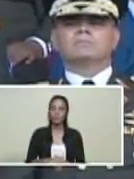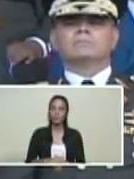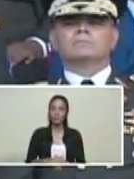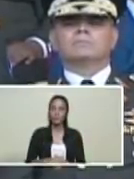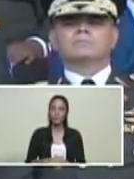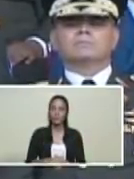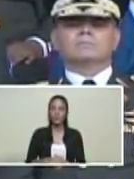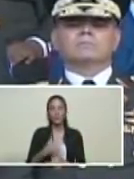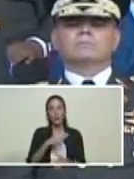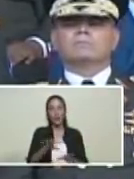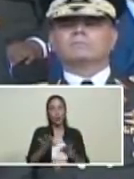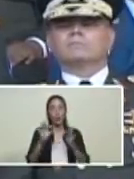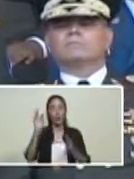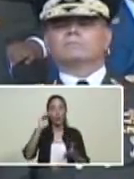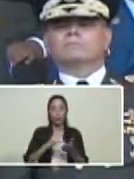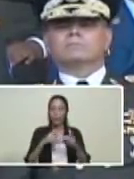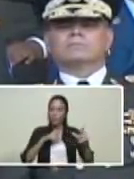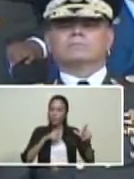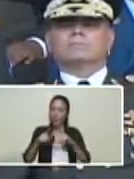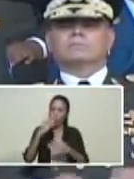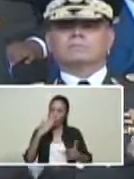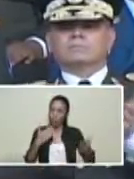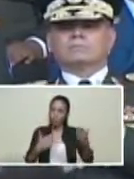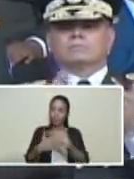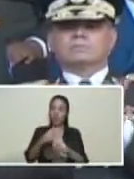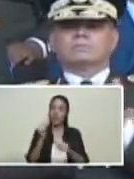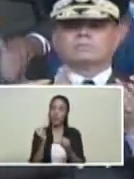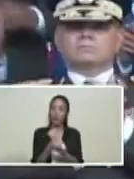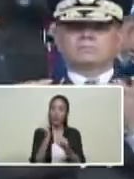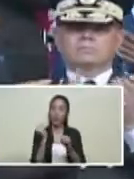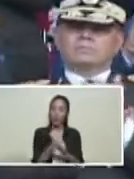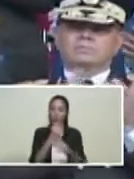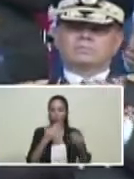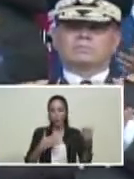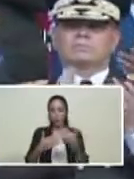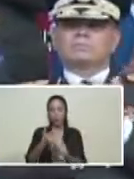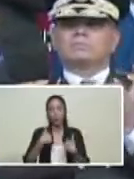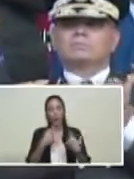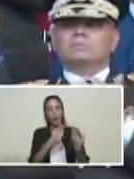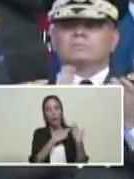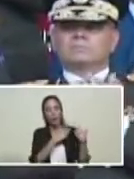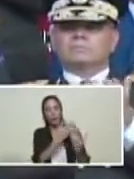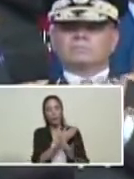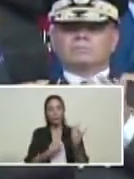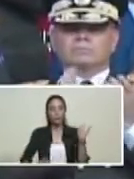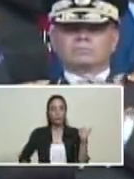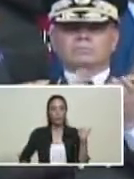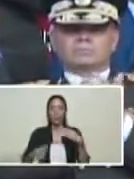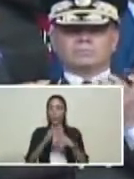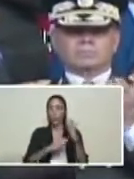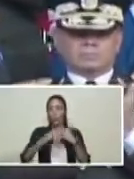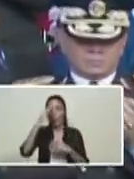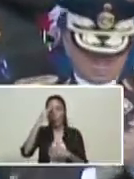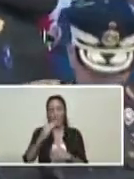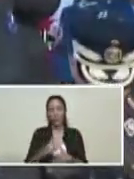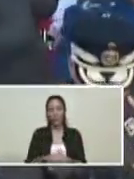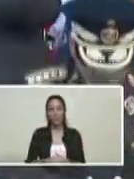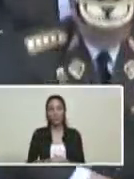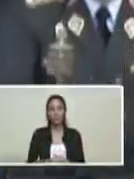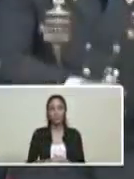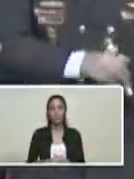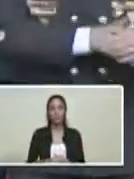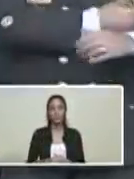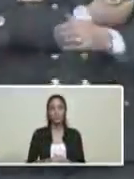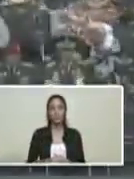reelecto listo para seguir ejerciendo mis funciones de comandante en jefe de la fuerza armada nacional bolivariana